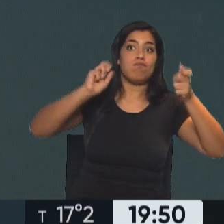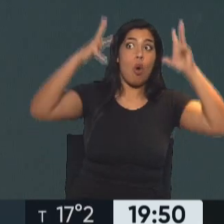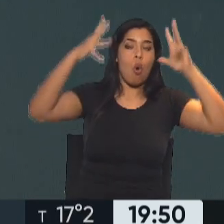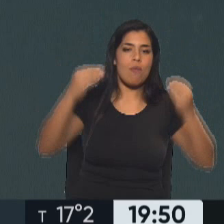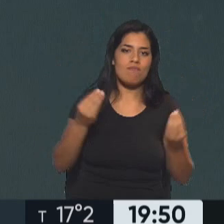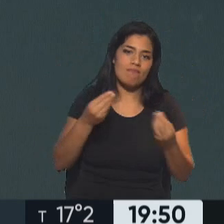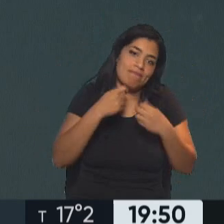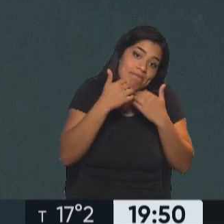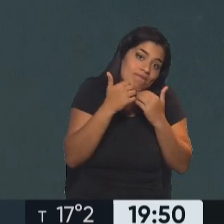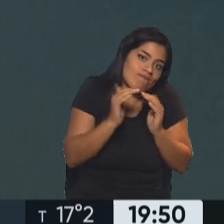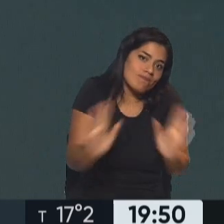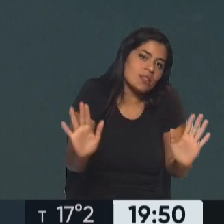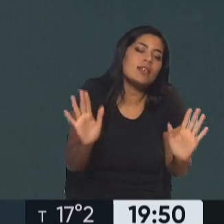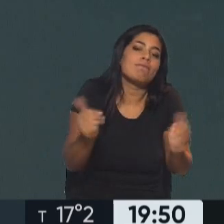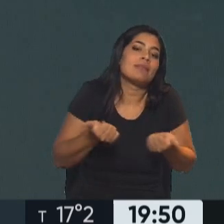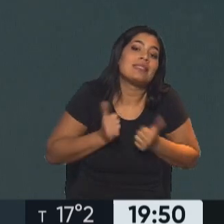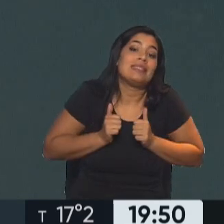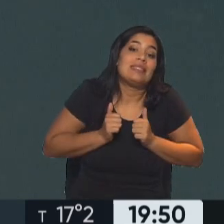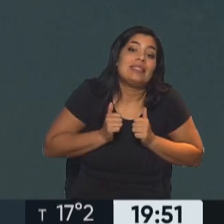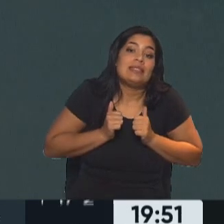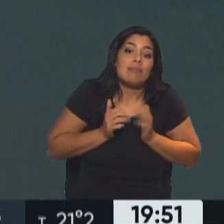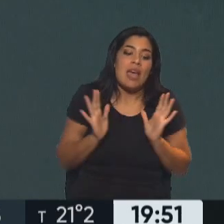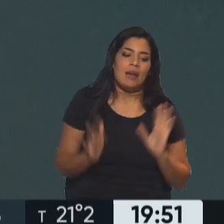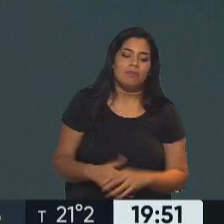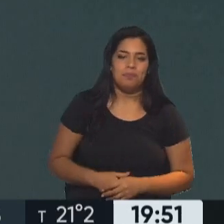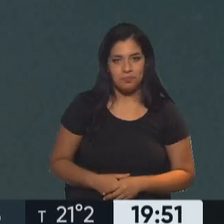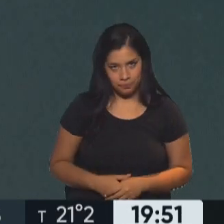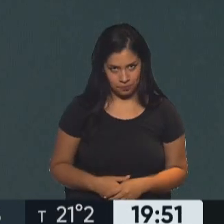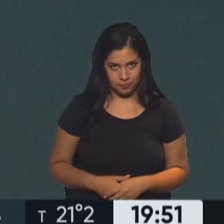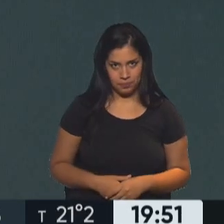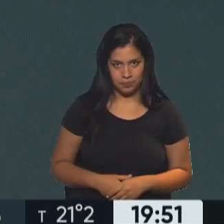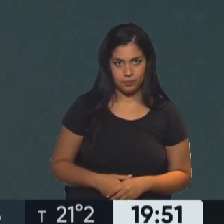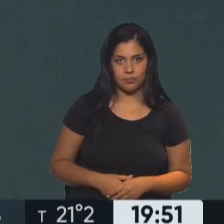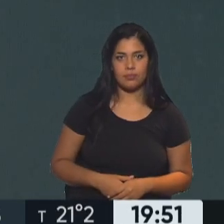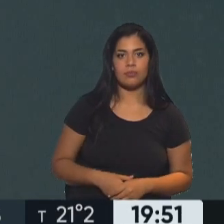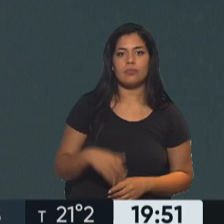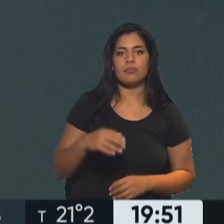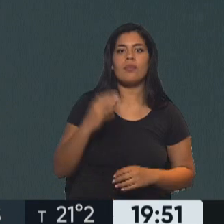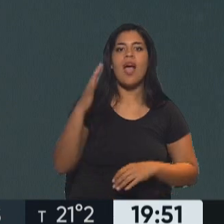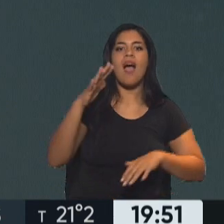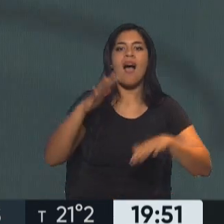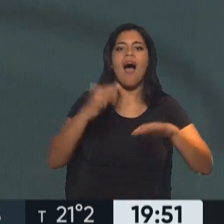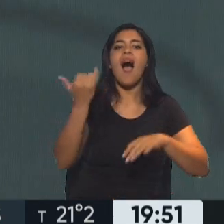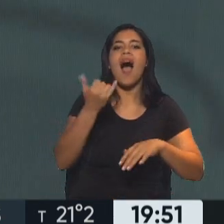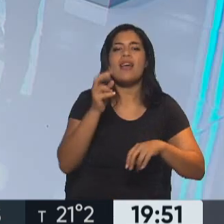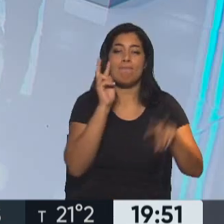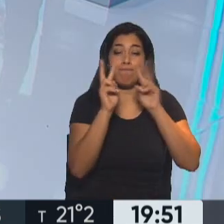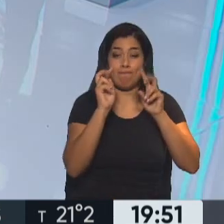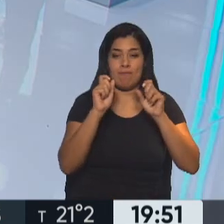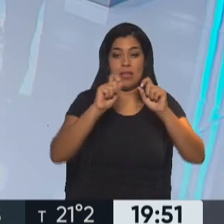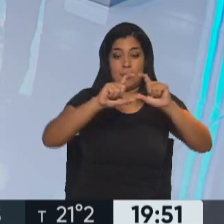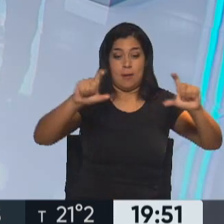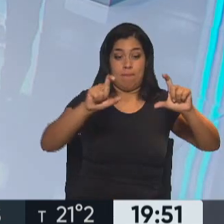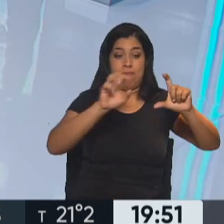emoji donde no corresponde. Vamos a ver cómo sucede. Sí, carita que queda debajo del mensaje. Acá se ve clarito. Claro.